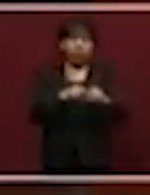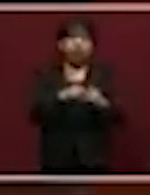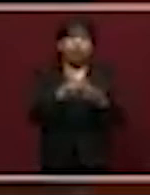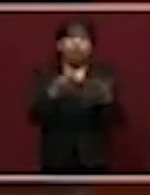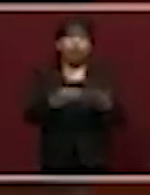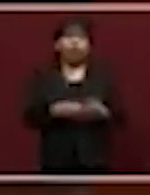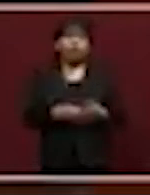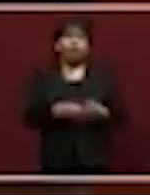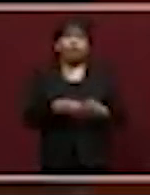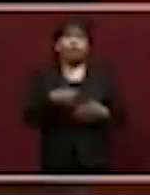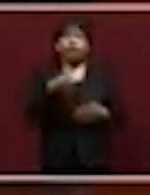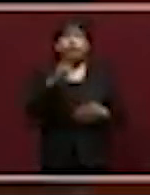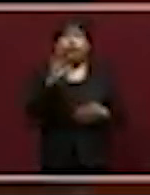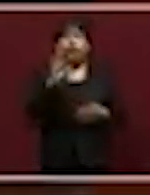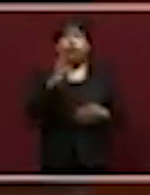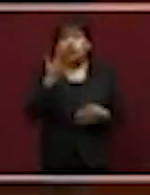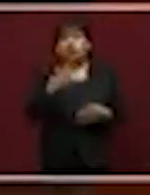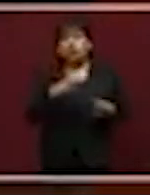intermitente, hasta este momento han sido